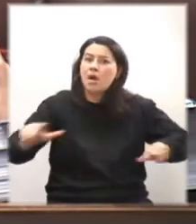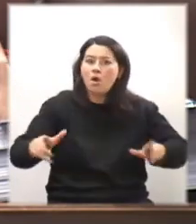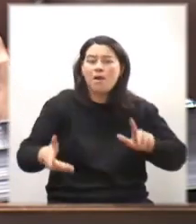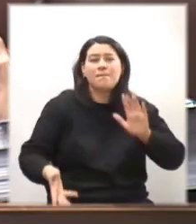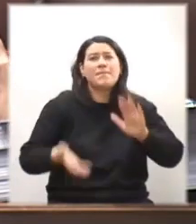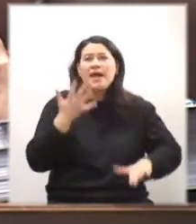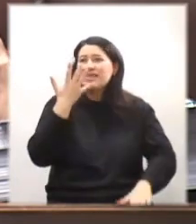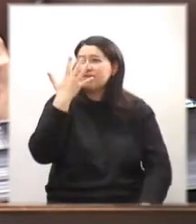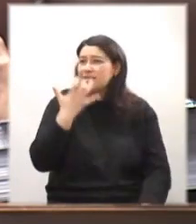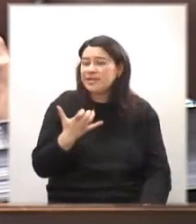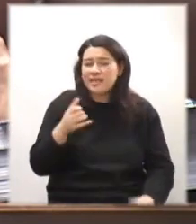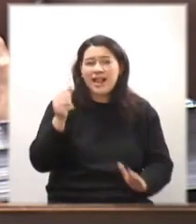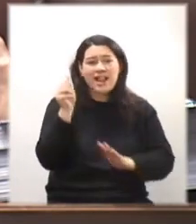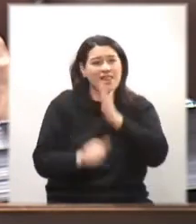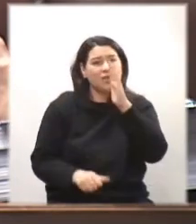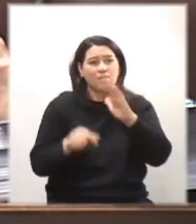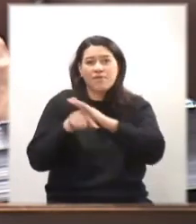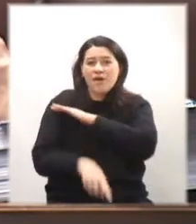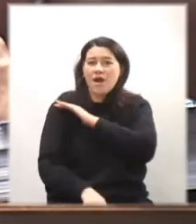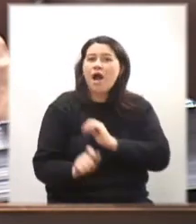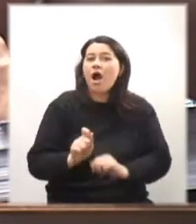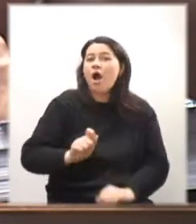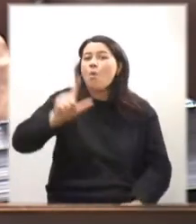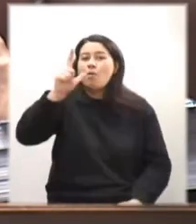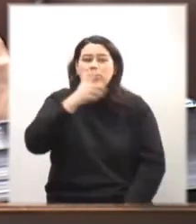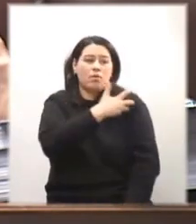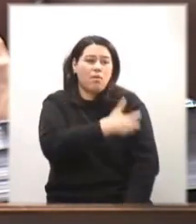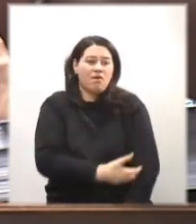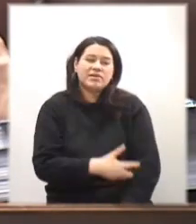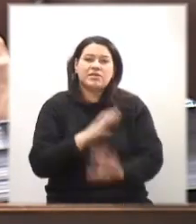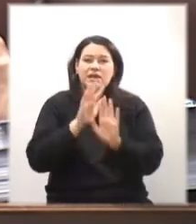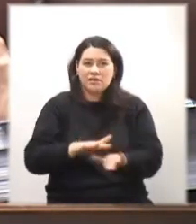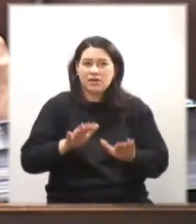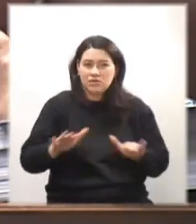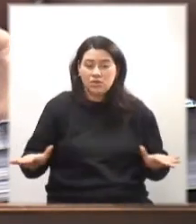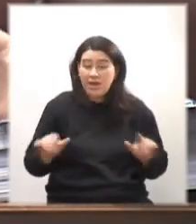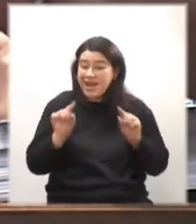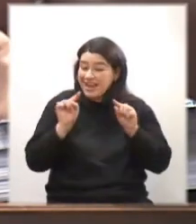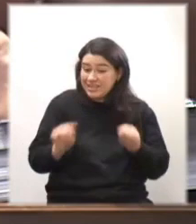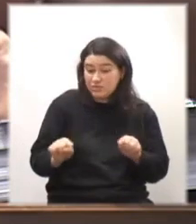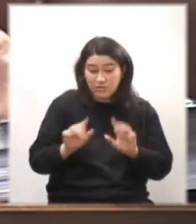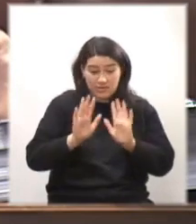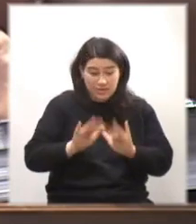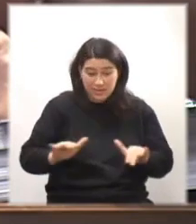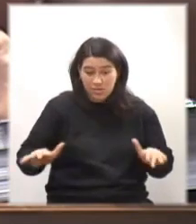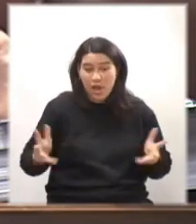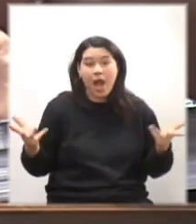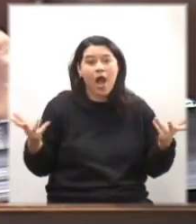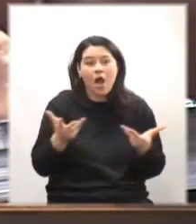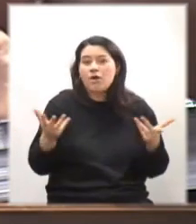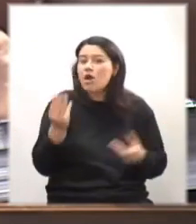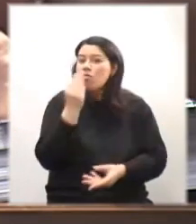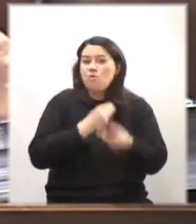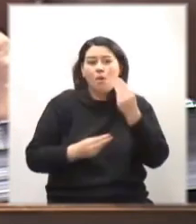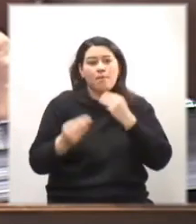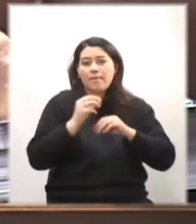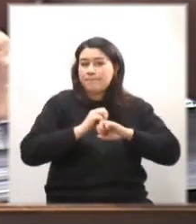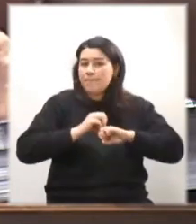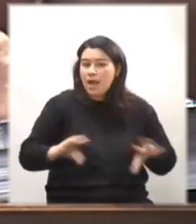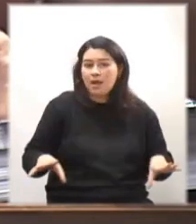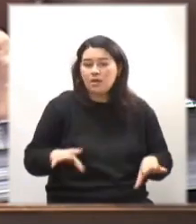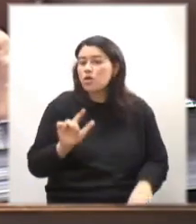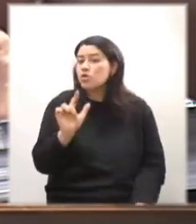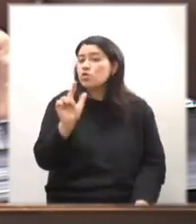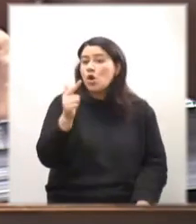lo irreparable es el aumento de la pobreza infantil. Estos niños que hoy no comen bien, que